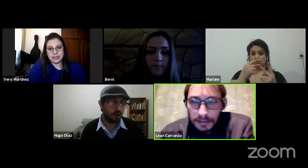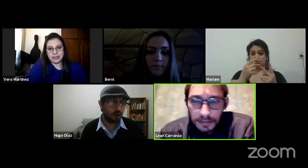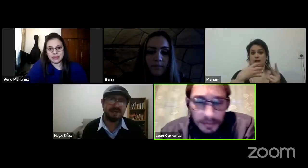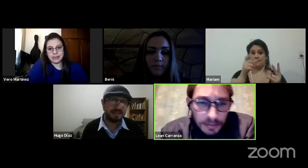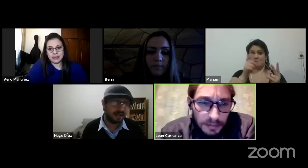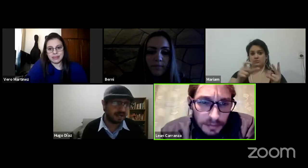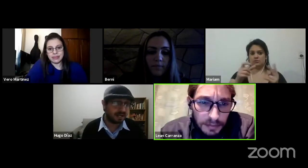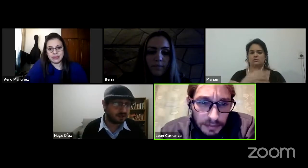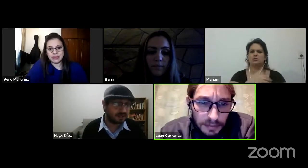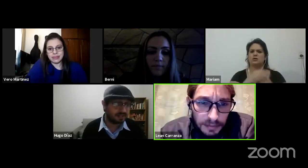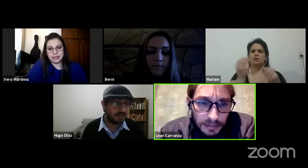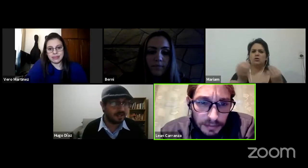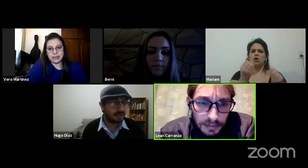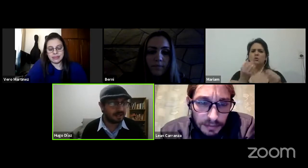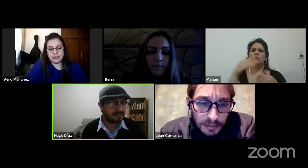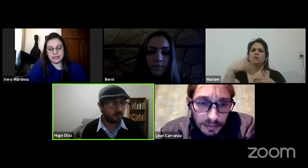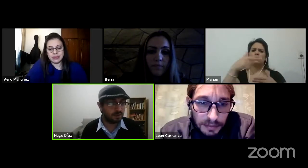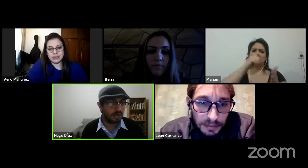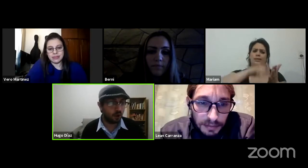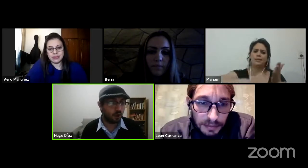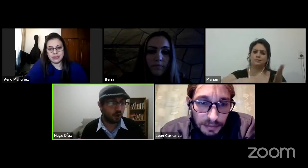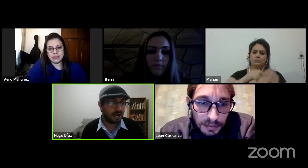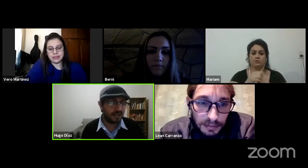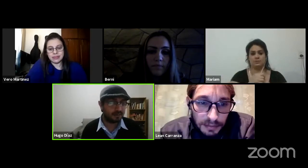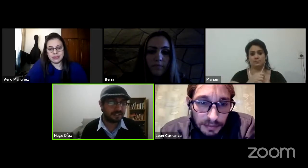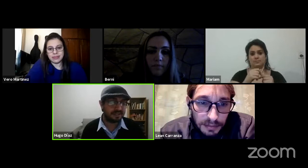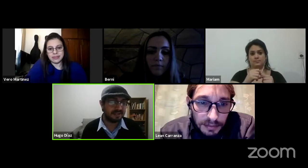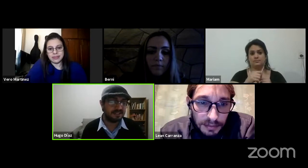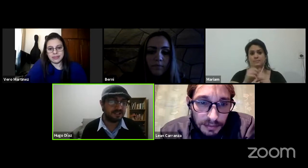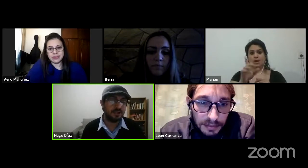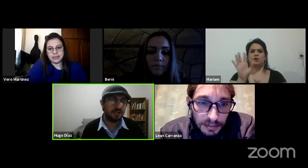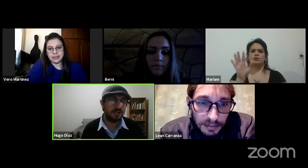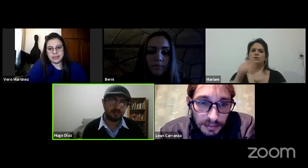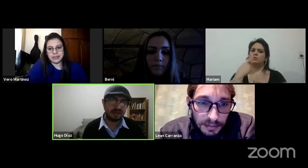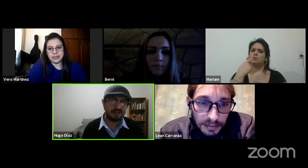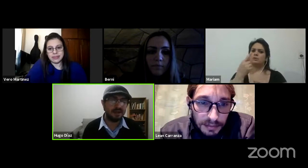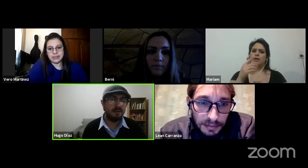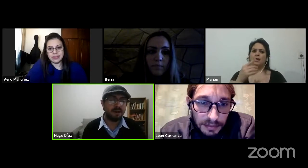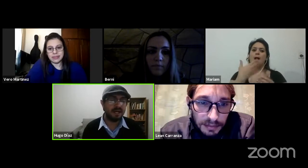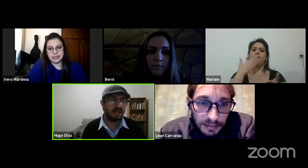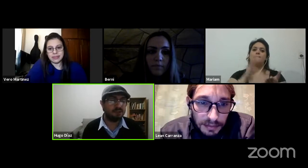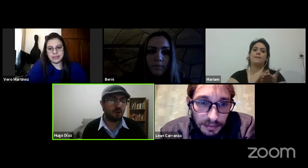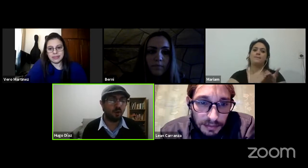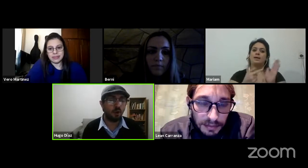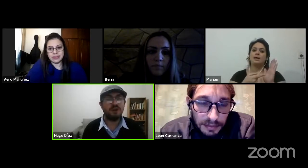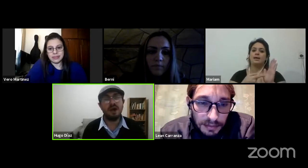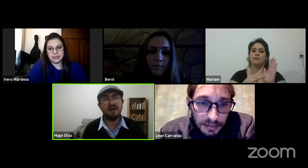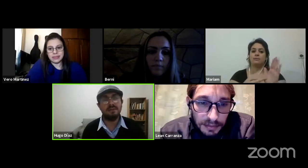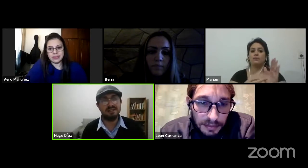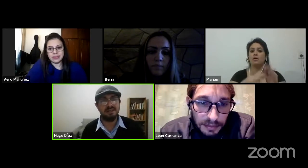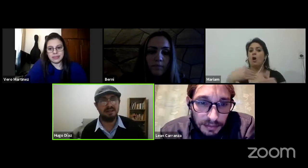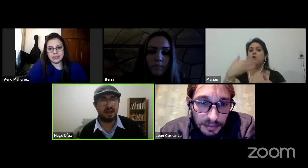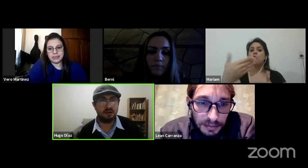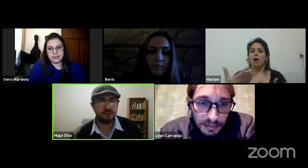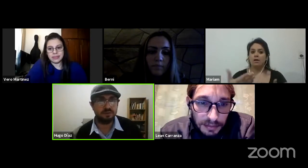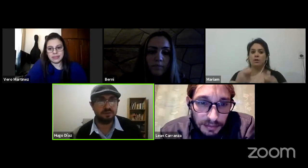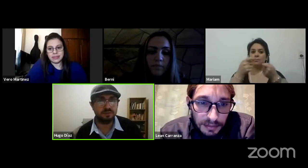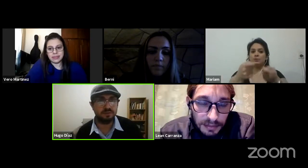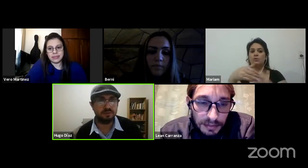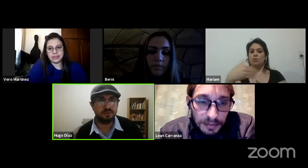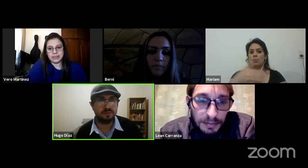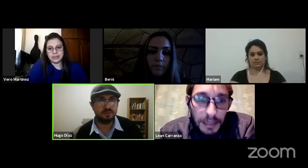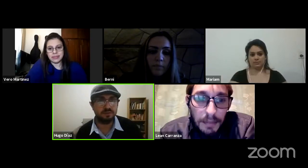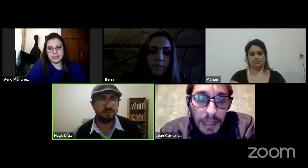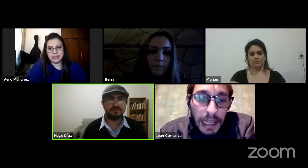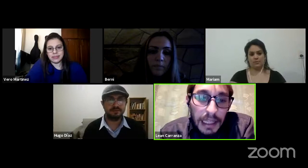y como son las inscripciones y la segunda ola la presentación de los papeles para la inscripción cuando hay que presentarlos